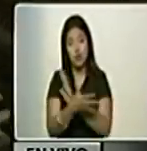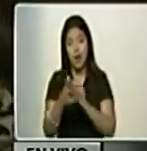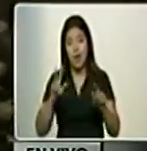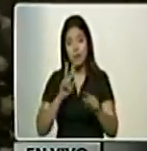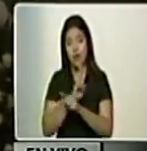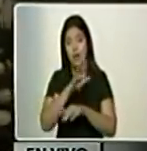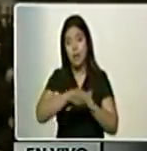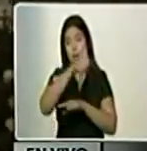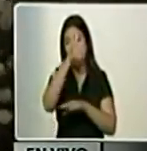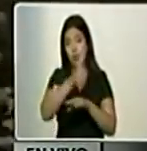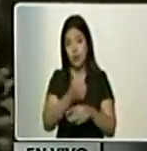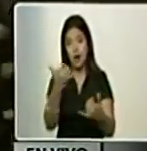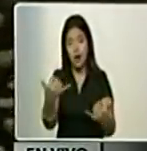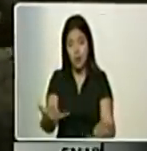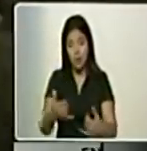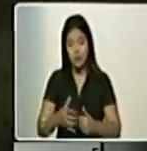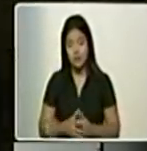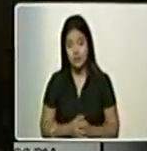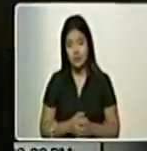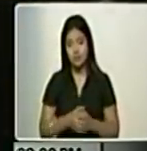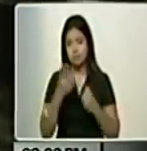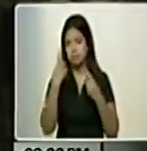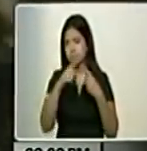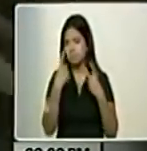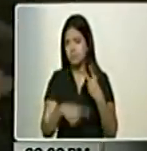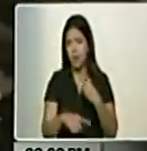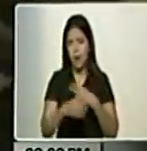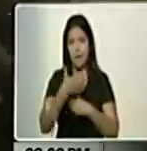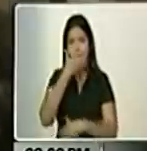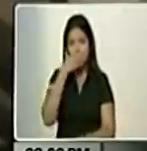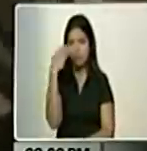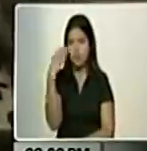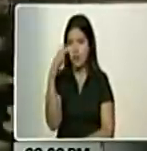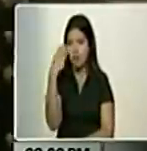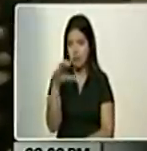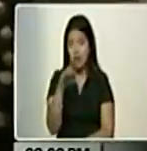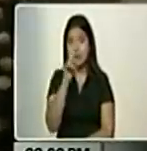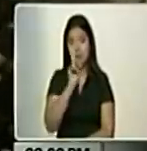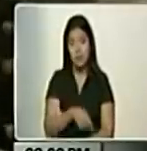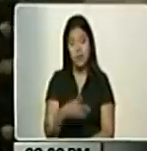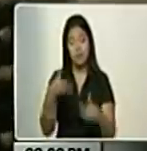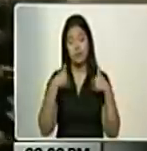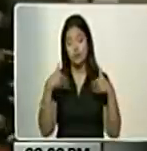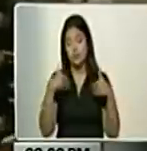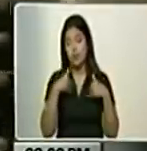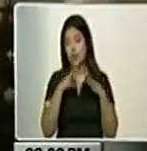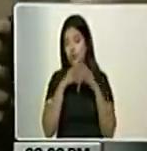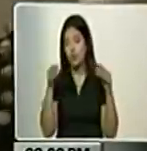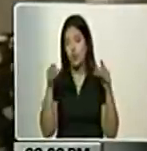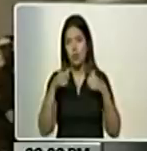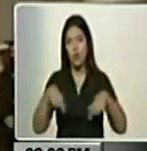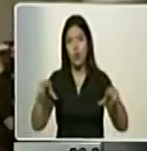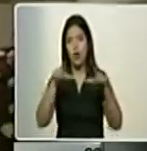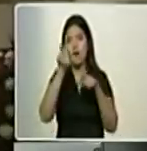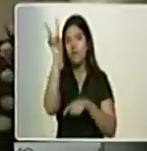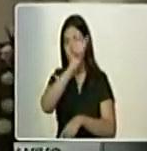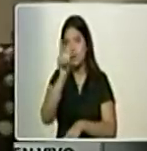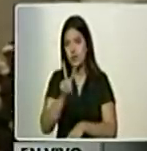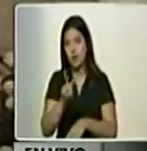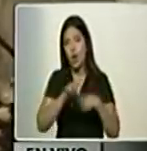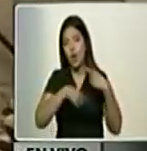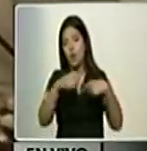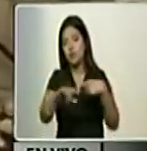generada a través de olas paramilitares que han también afectado el territorio venezolano